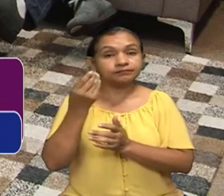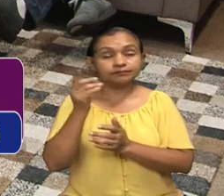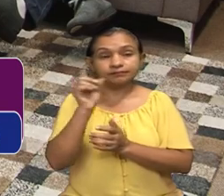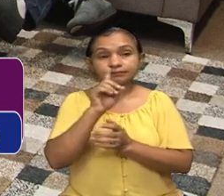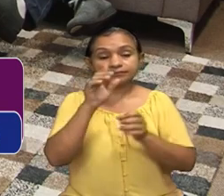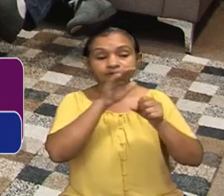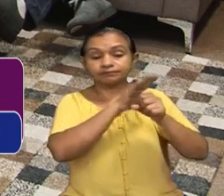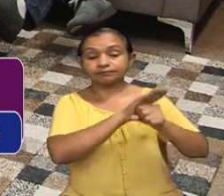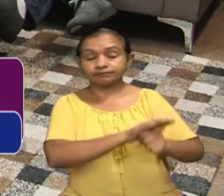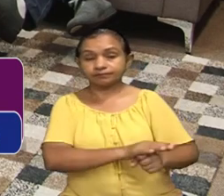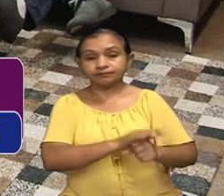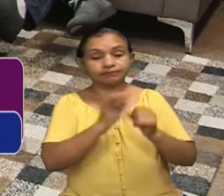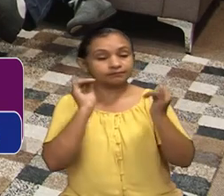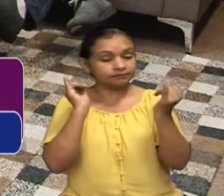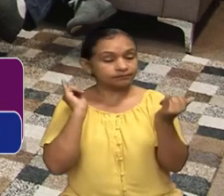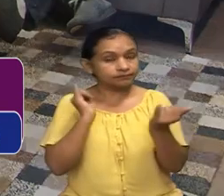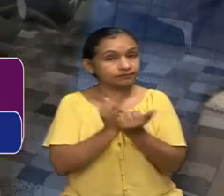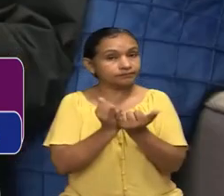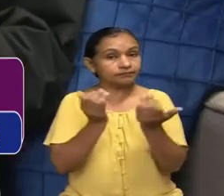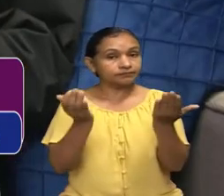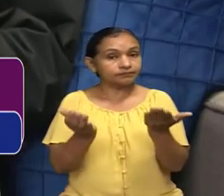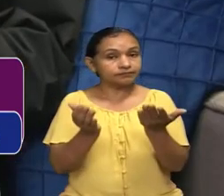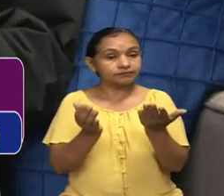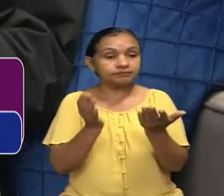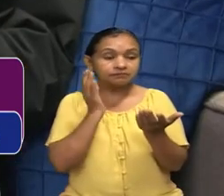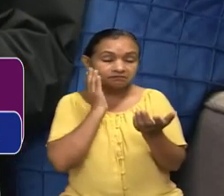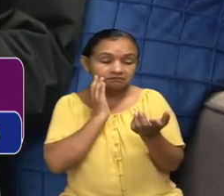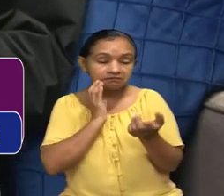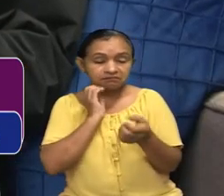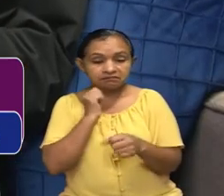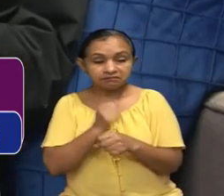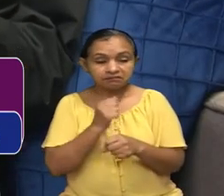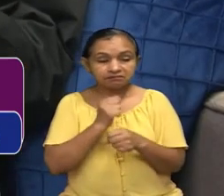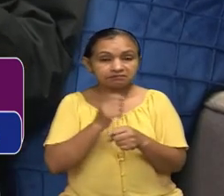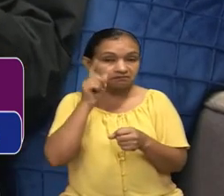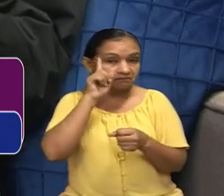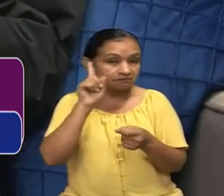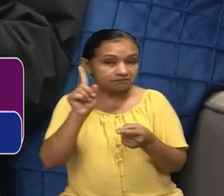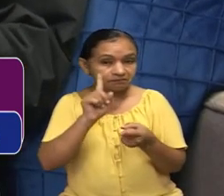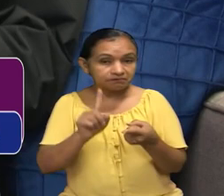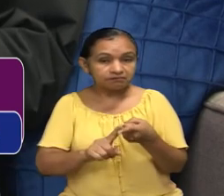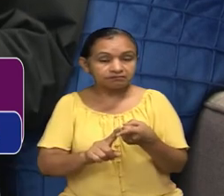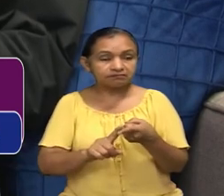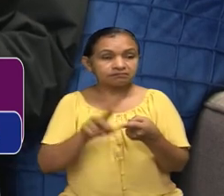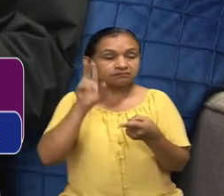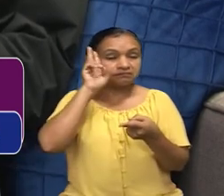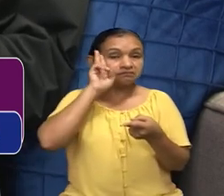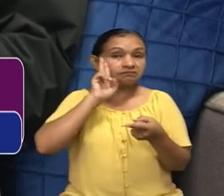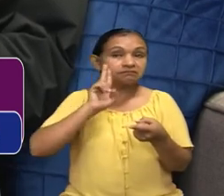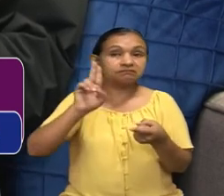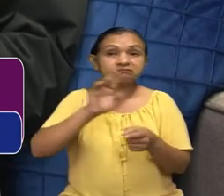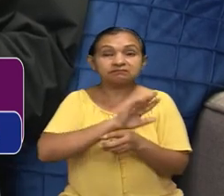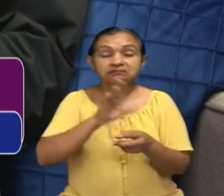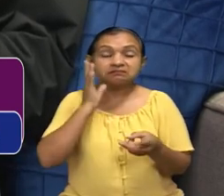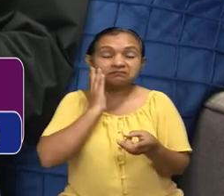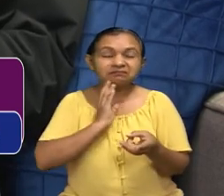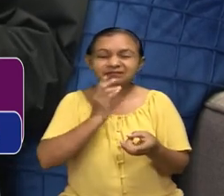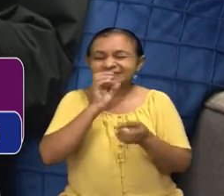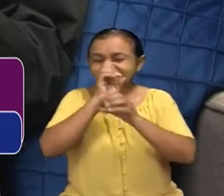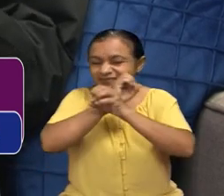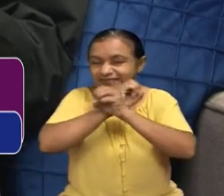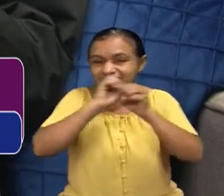ser discriminados, porque tal vez tienen poca experiencia laboral, porque acaban de salir de la universidad,